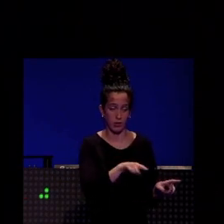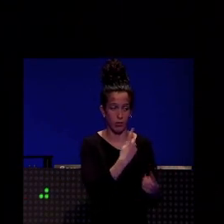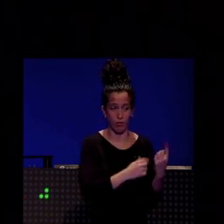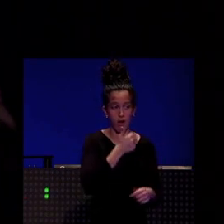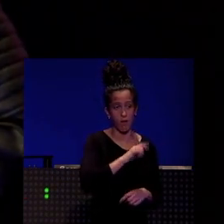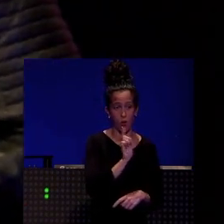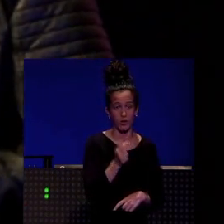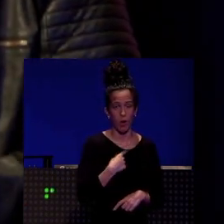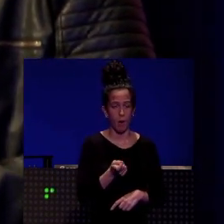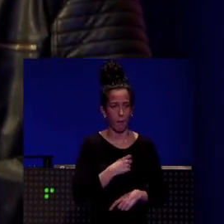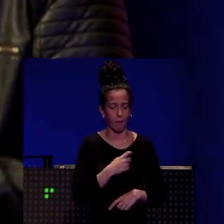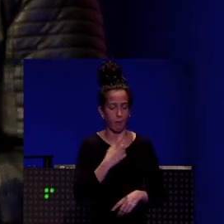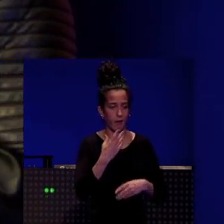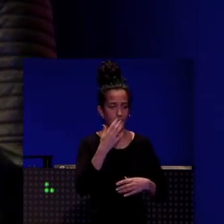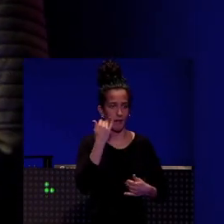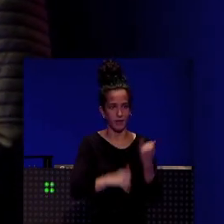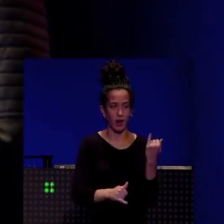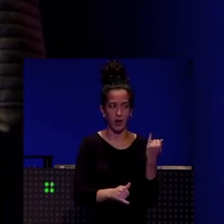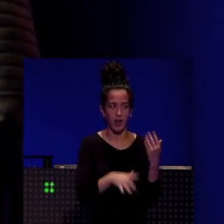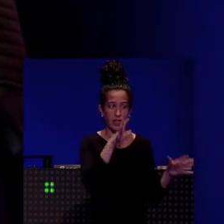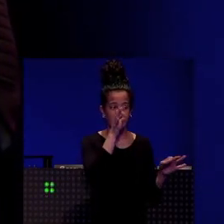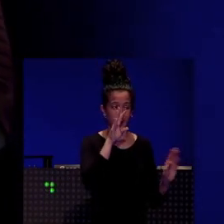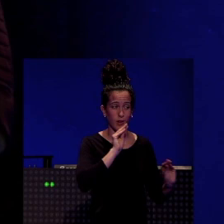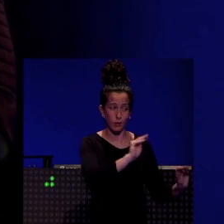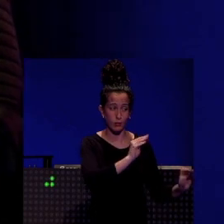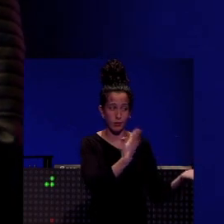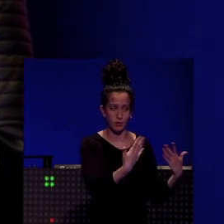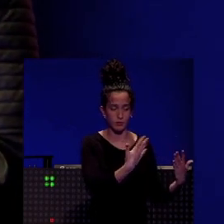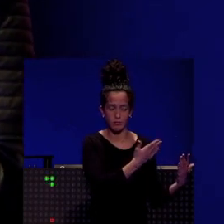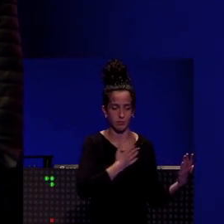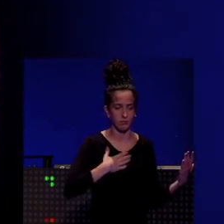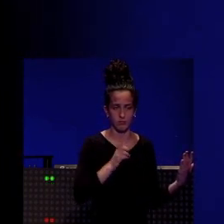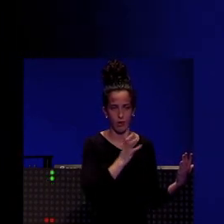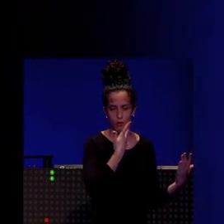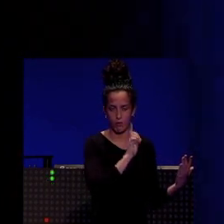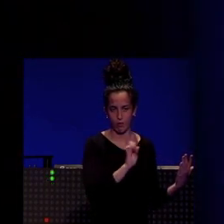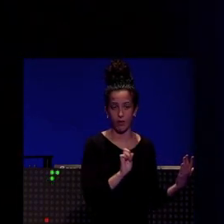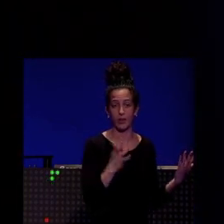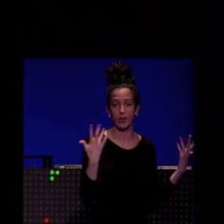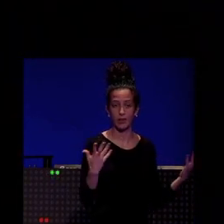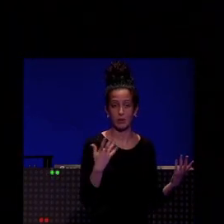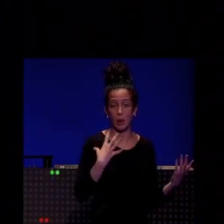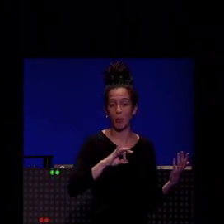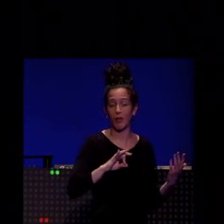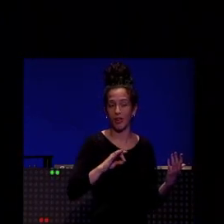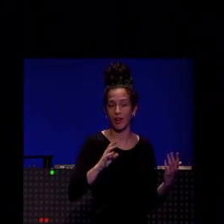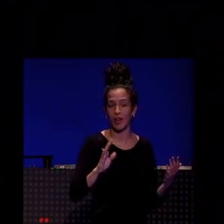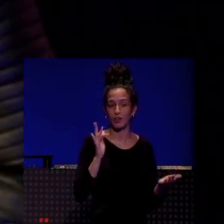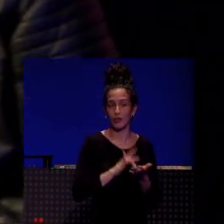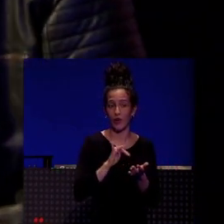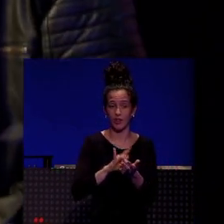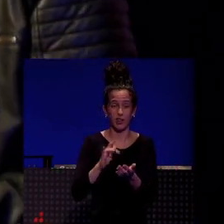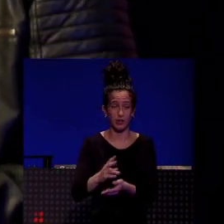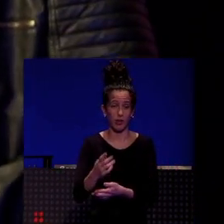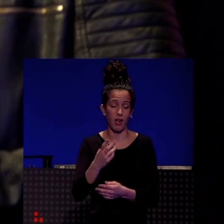el preferido a conocer nunca a todos los detalles tal vez por esto todos los hombres que vinieron después nunca fueron